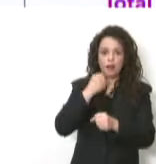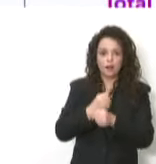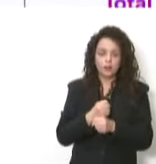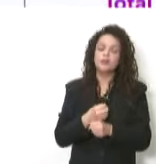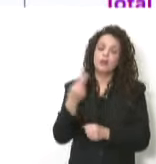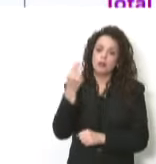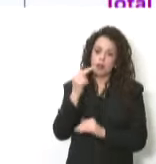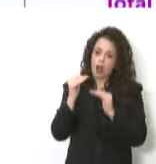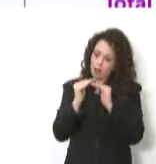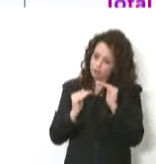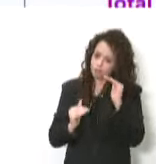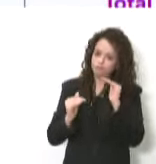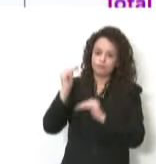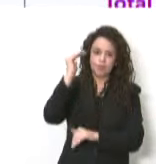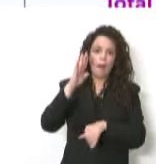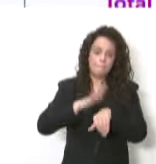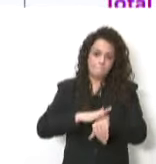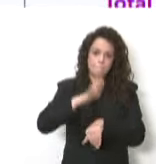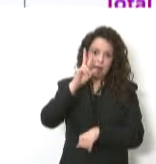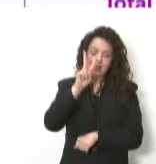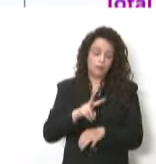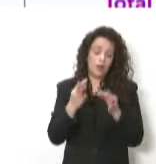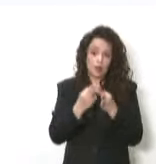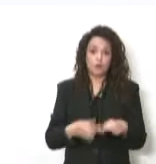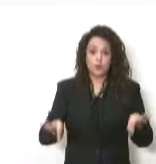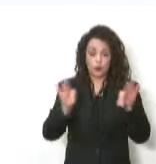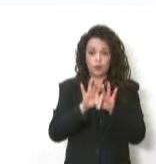de forma importante. Adelante.